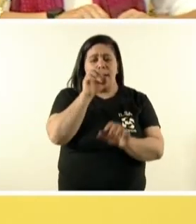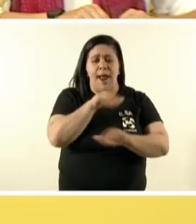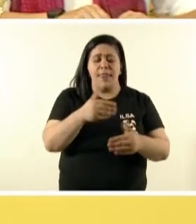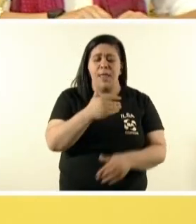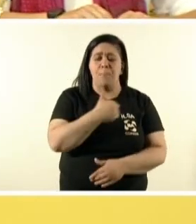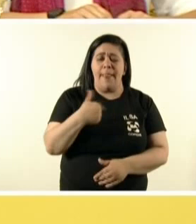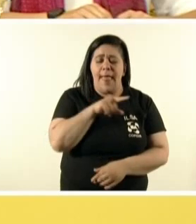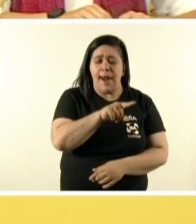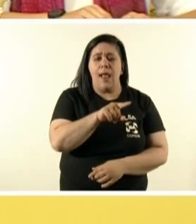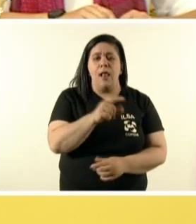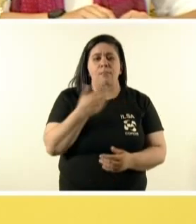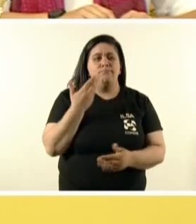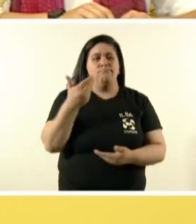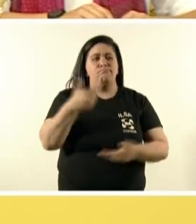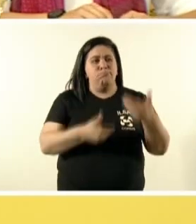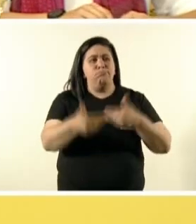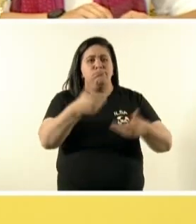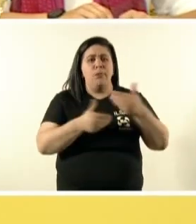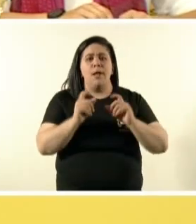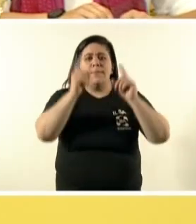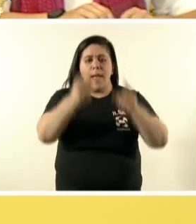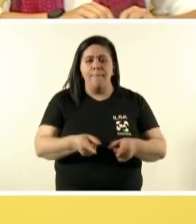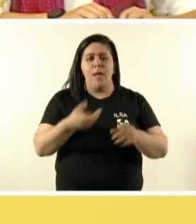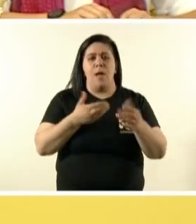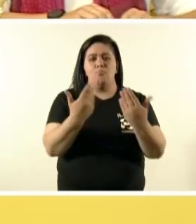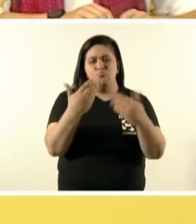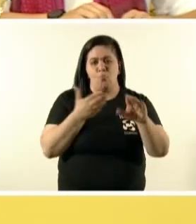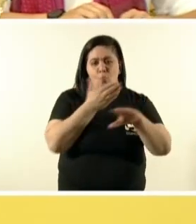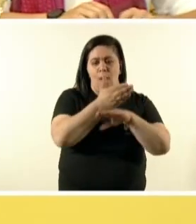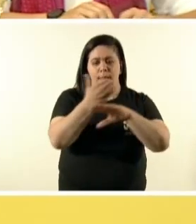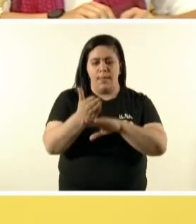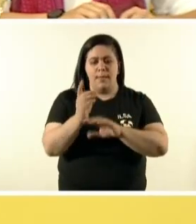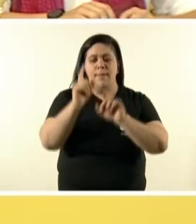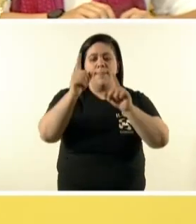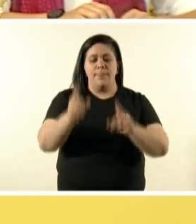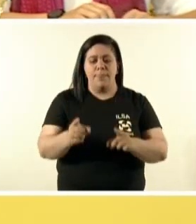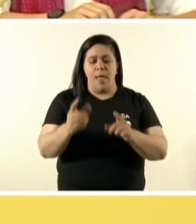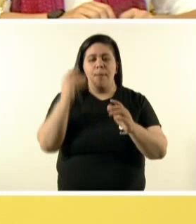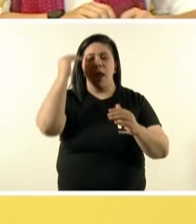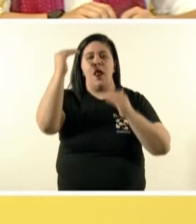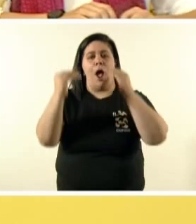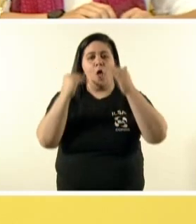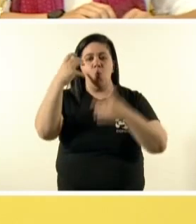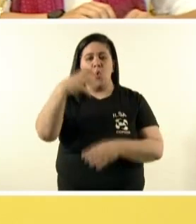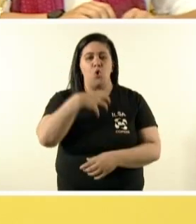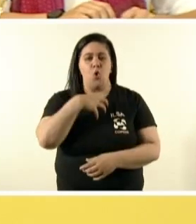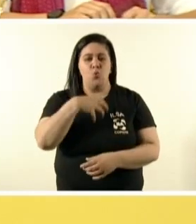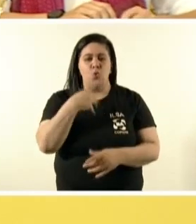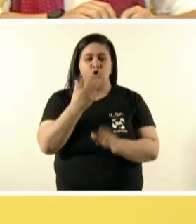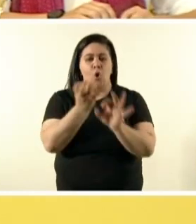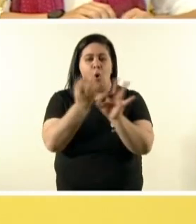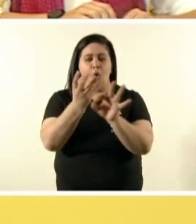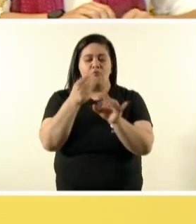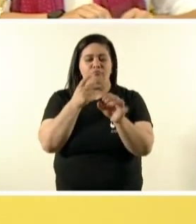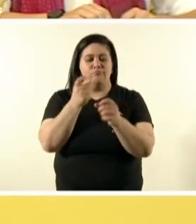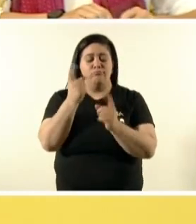mamás. Y los adultos, que están terminando sus cursos, especializándose en algún oficio,